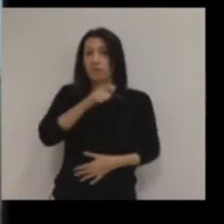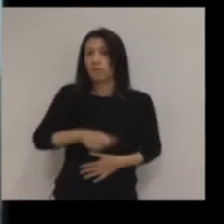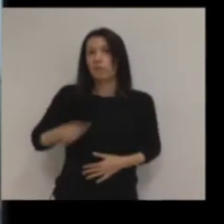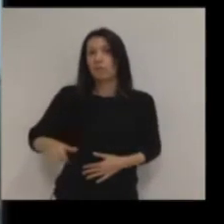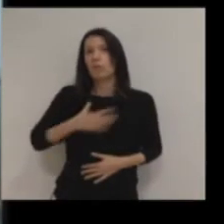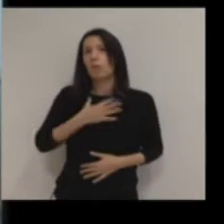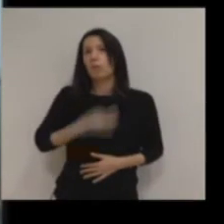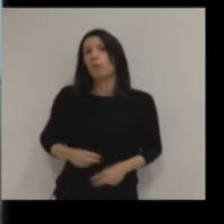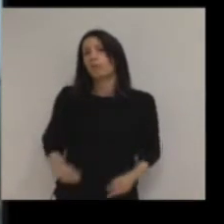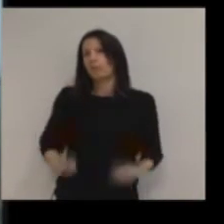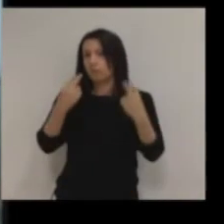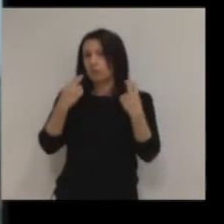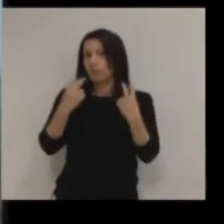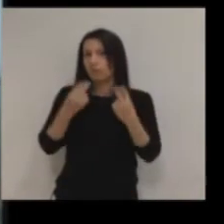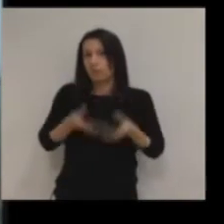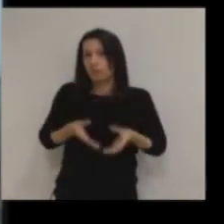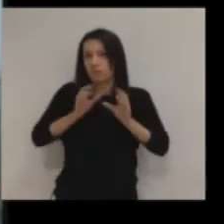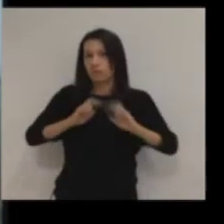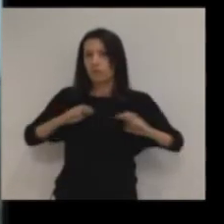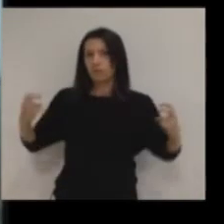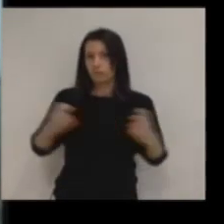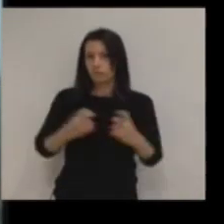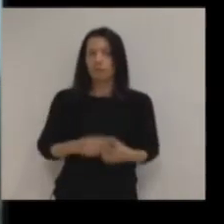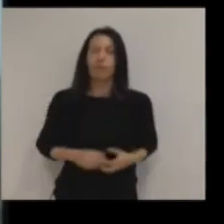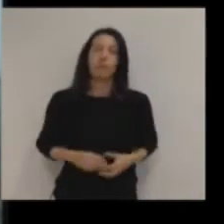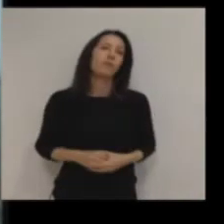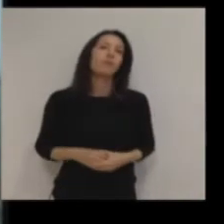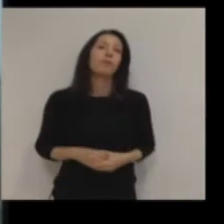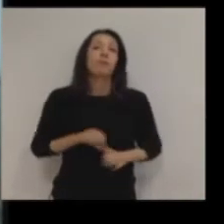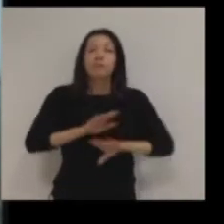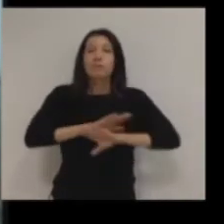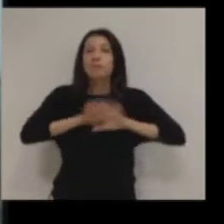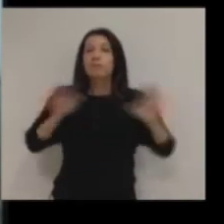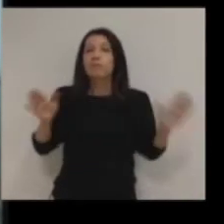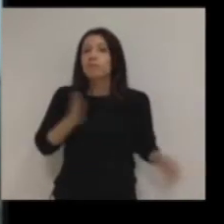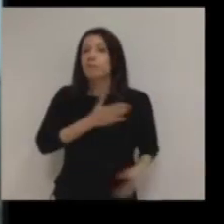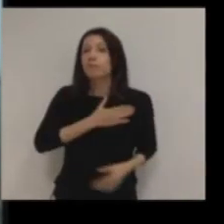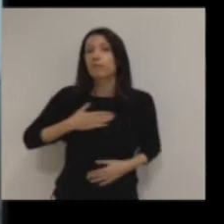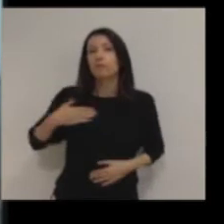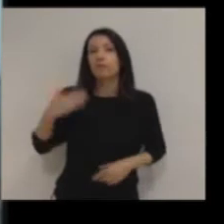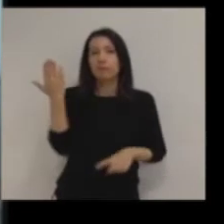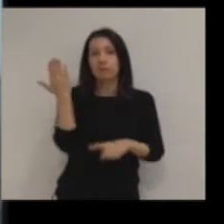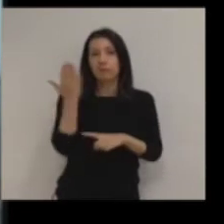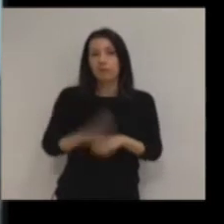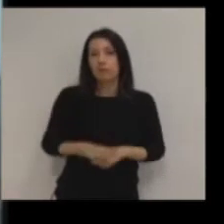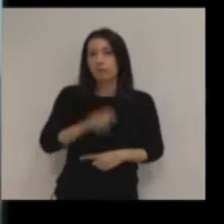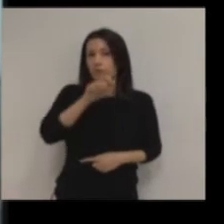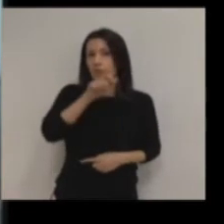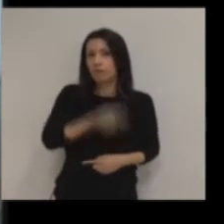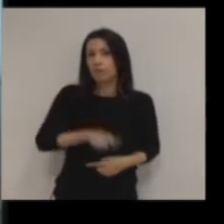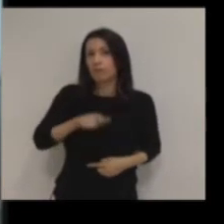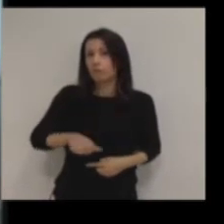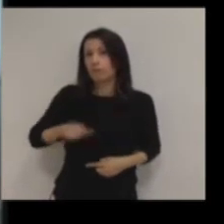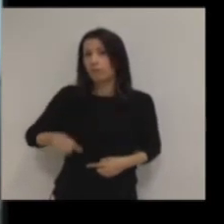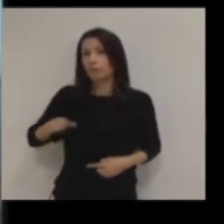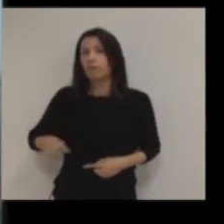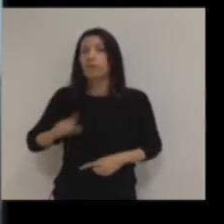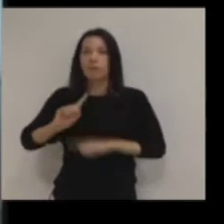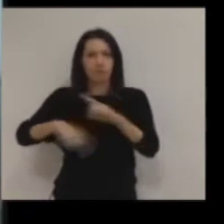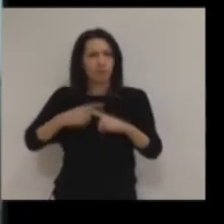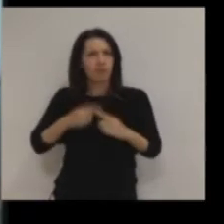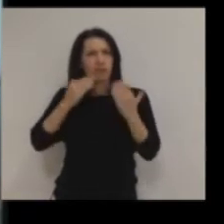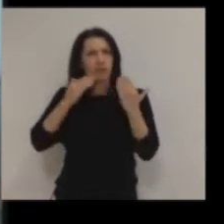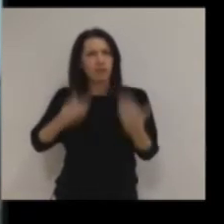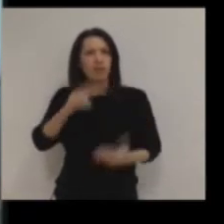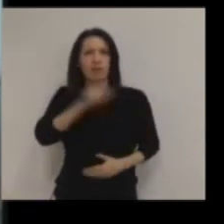puedan seguir el desayuno. Sin más, quiero presentar a todos, presentar y agradecer